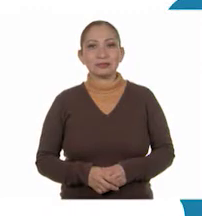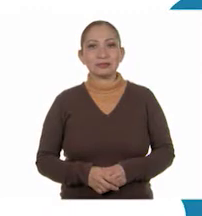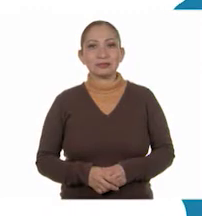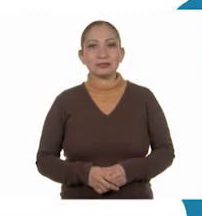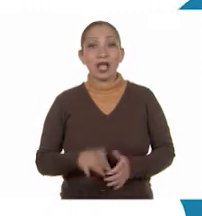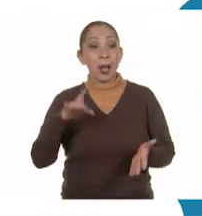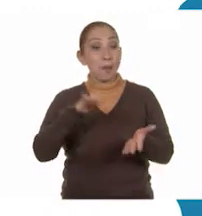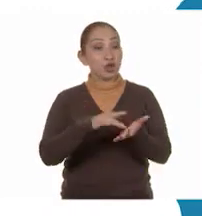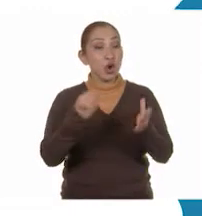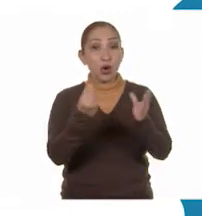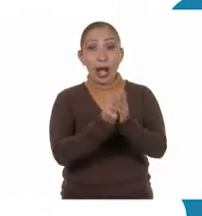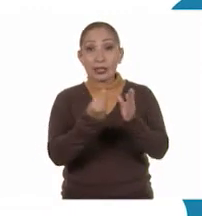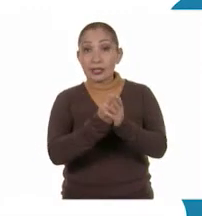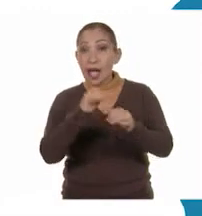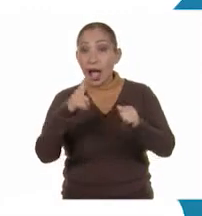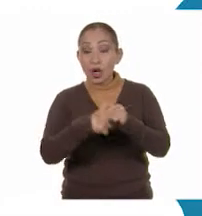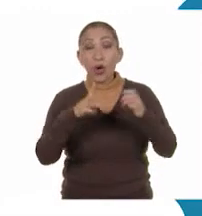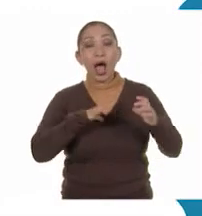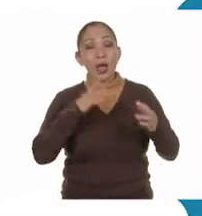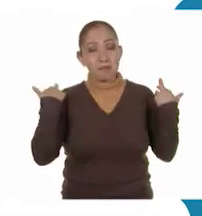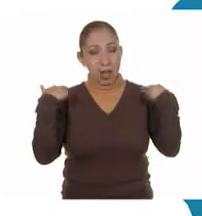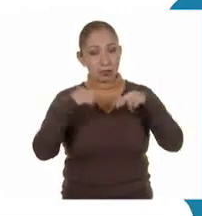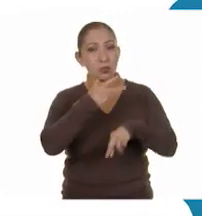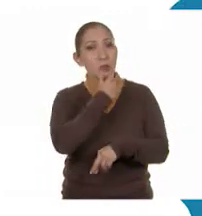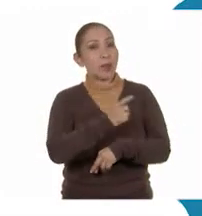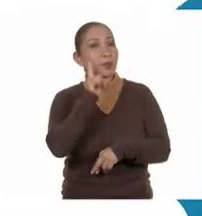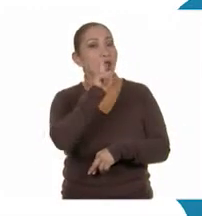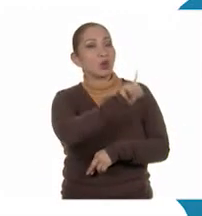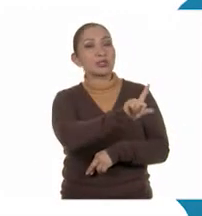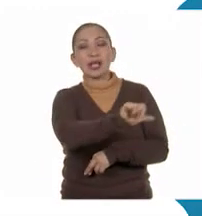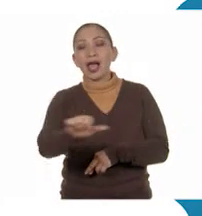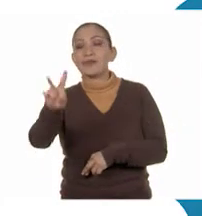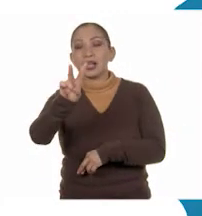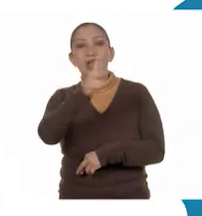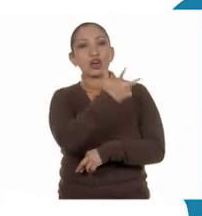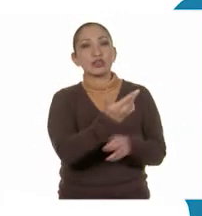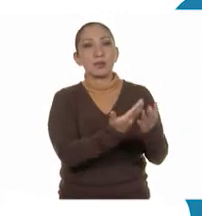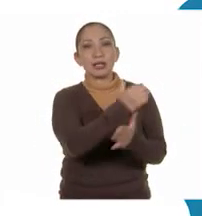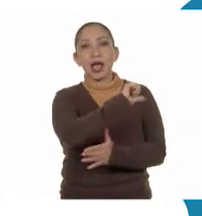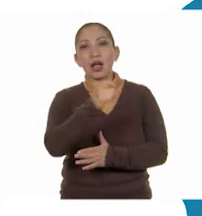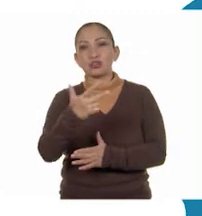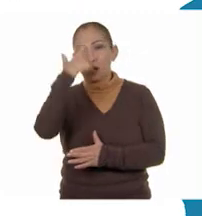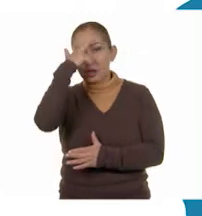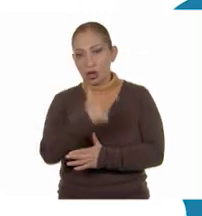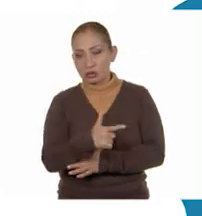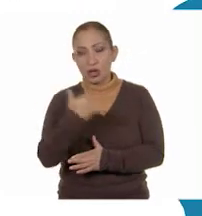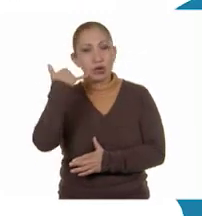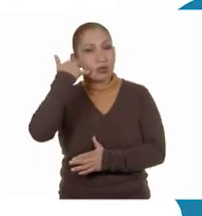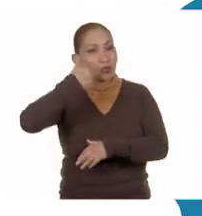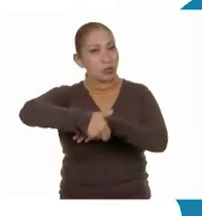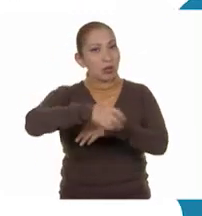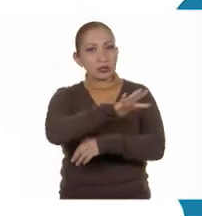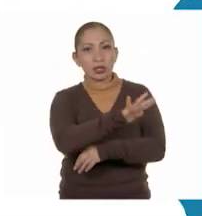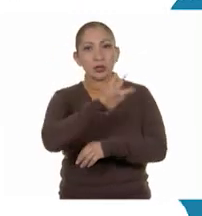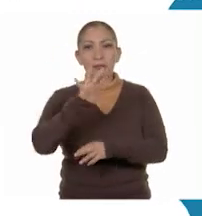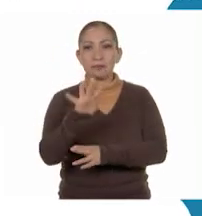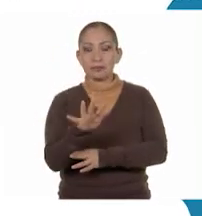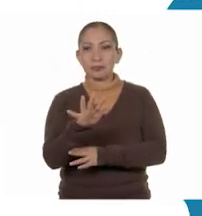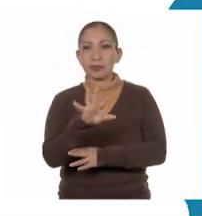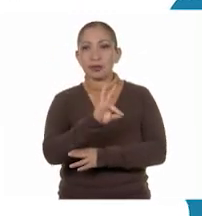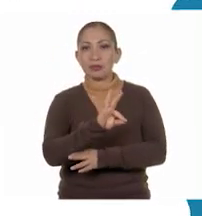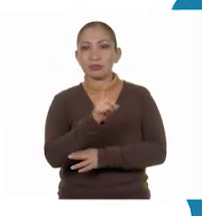Para apoyo pedagógico, hay maestras y maestros de lunes a viernes de 8 a 20 horas en el teléfono